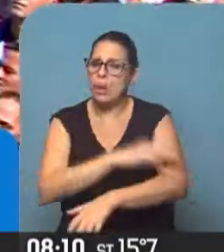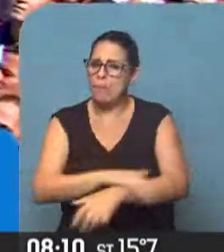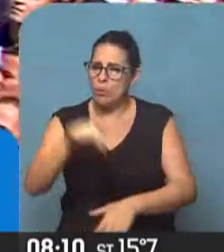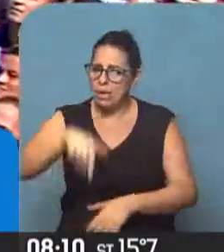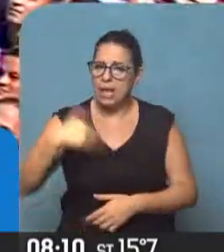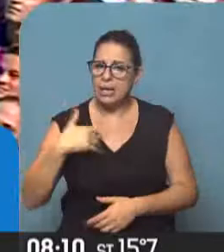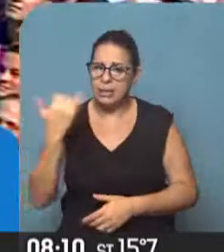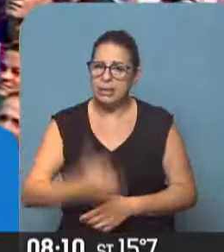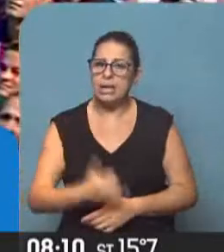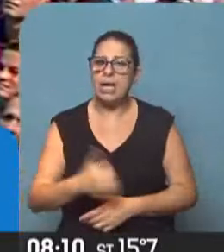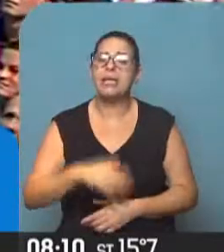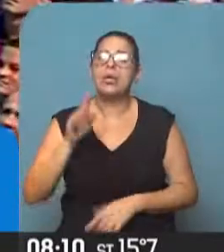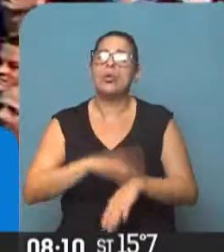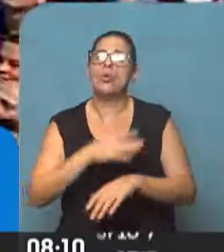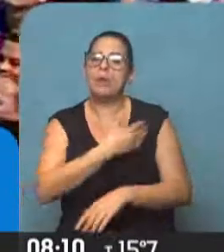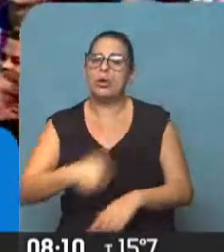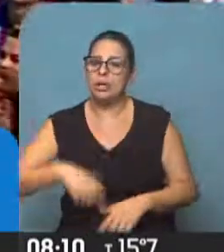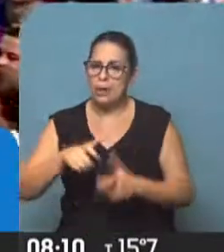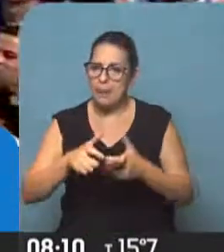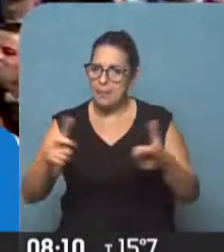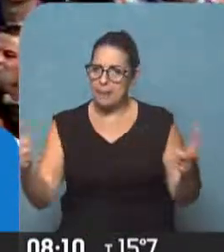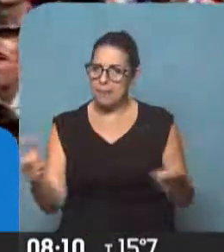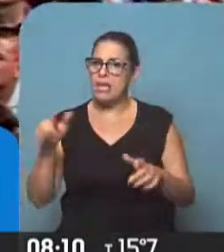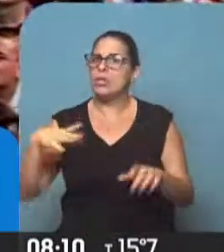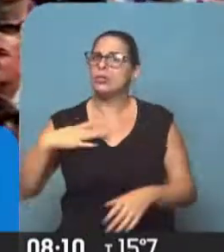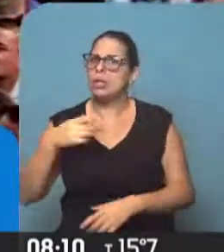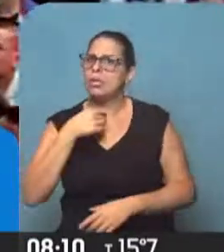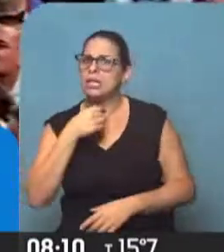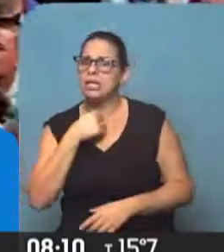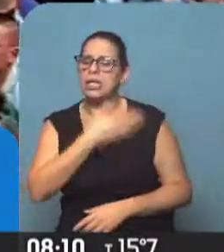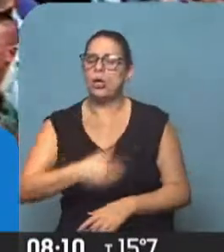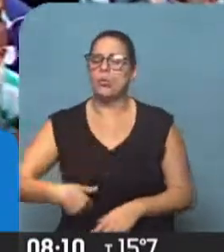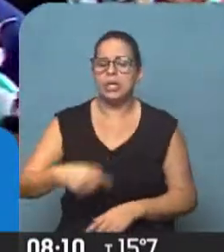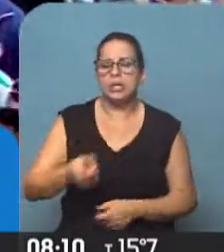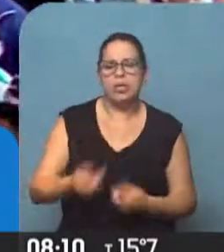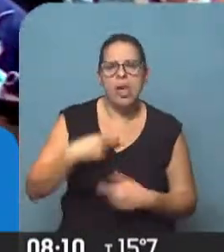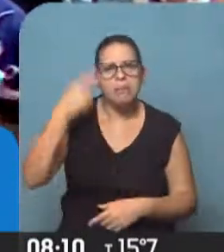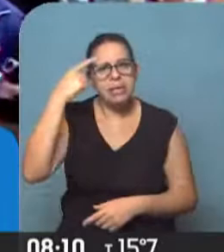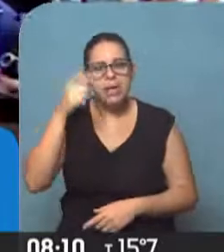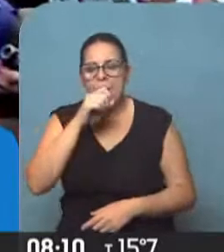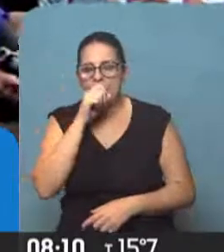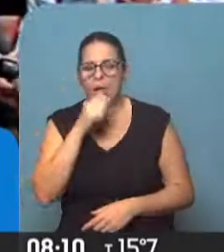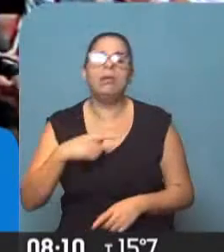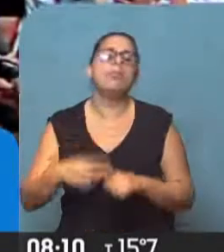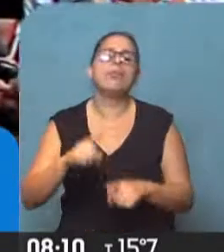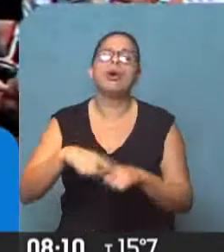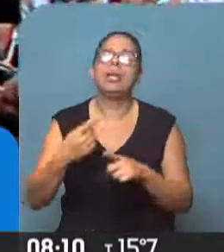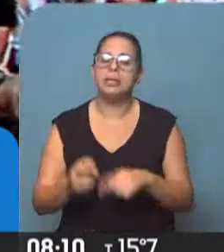Lo ha multiplicado este gobierno y todavía quiere hacernos creer que lleva adelante